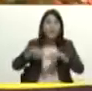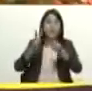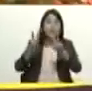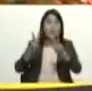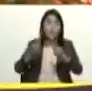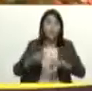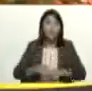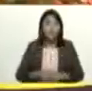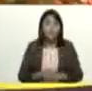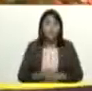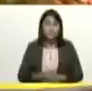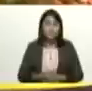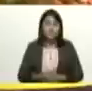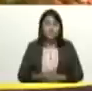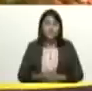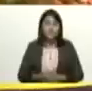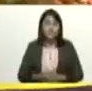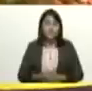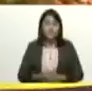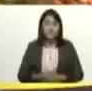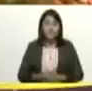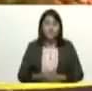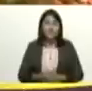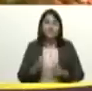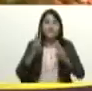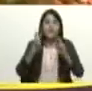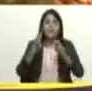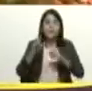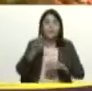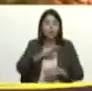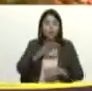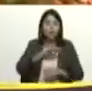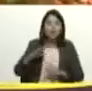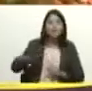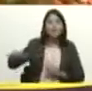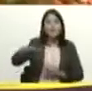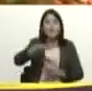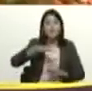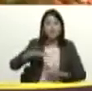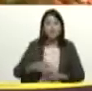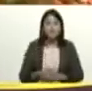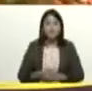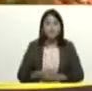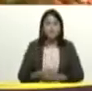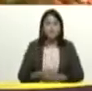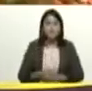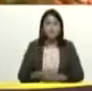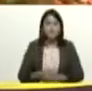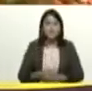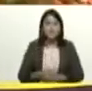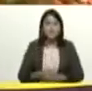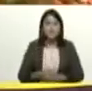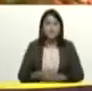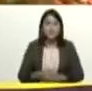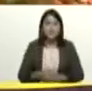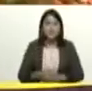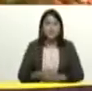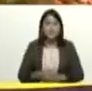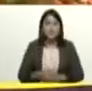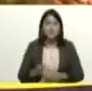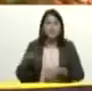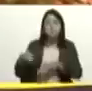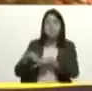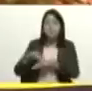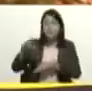de los nuevos valores de la nueva sociedad. El ministro Tarek El Aissami